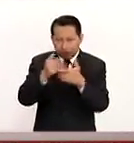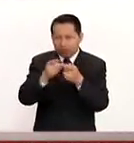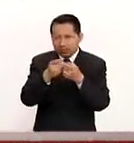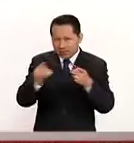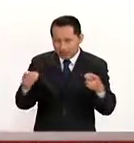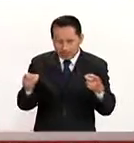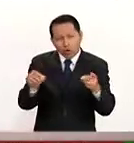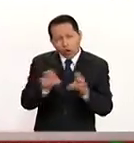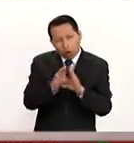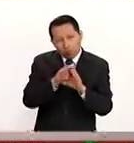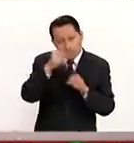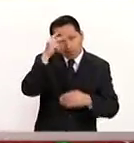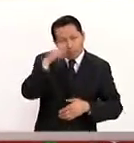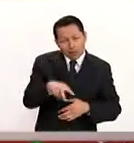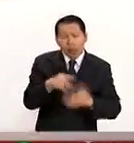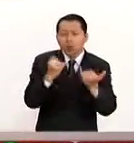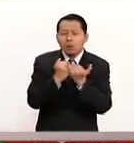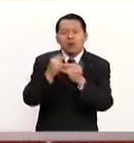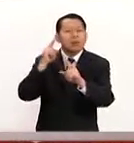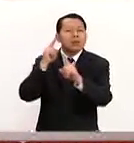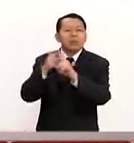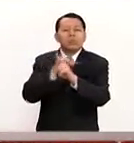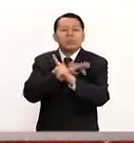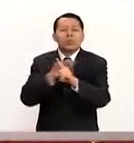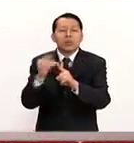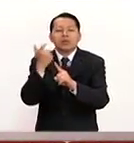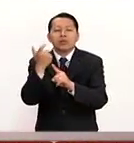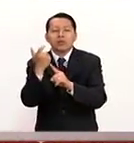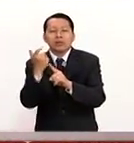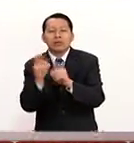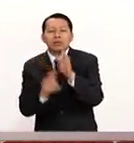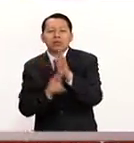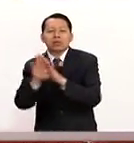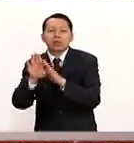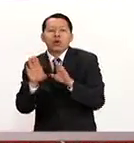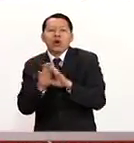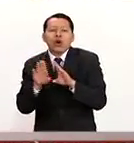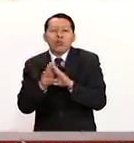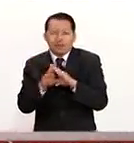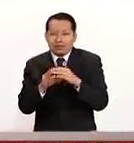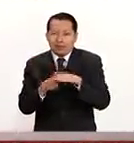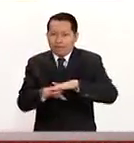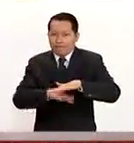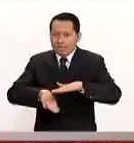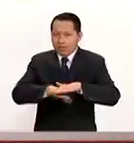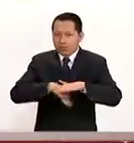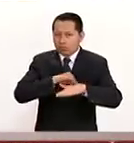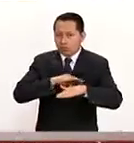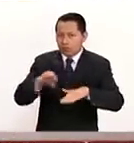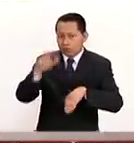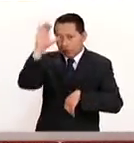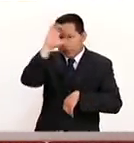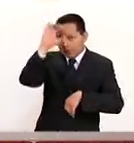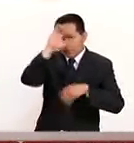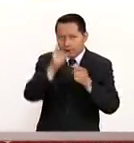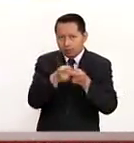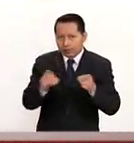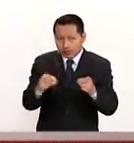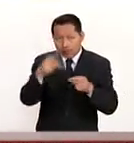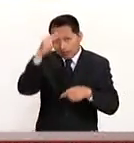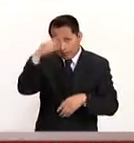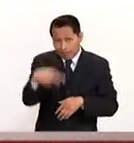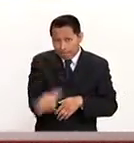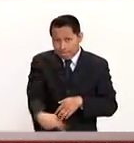han apostado finalmente el crecimiento económico al desarrollo científico-tecnológico. Entonces, nosotros en México